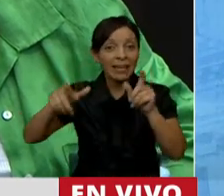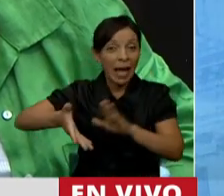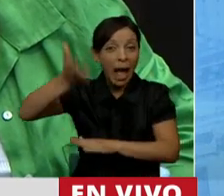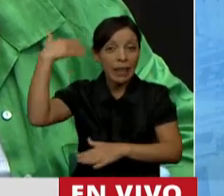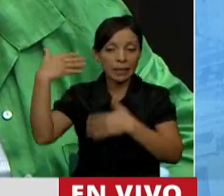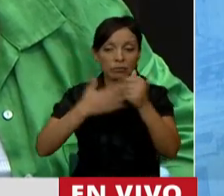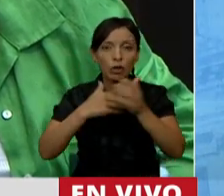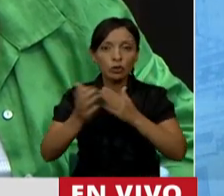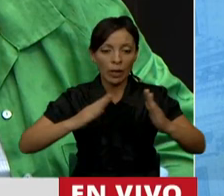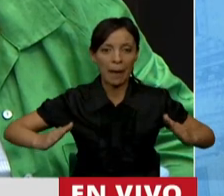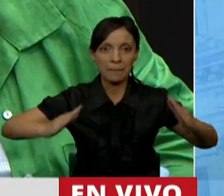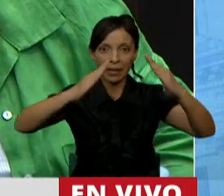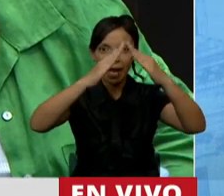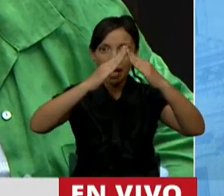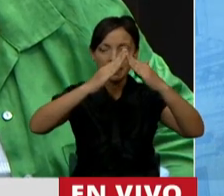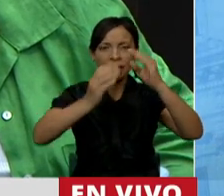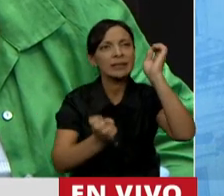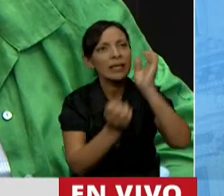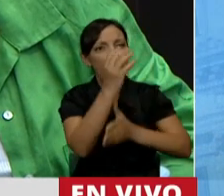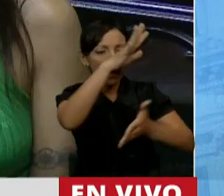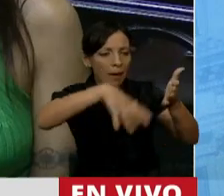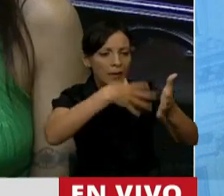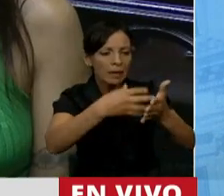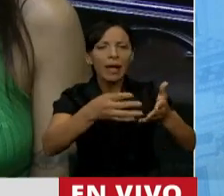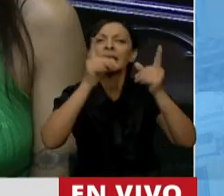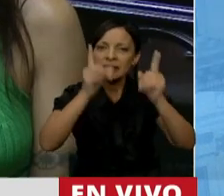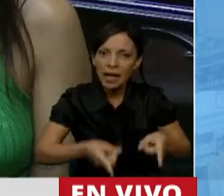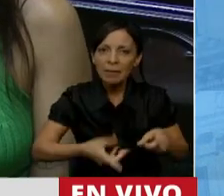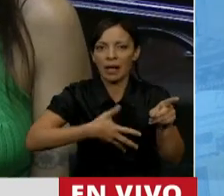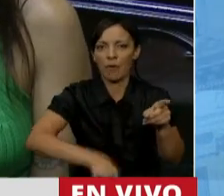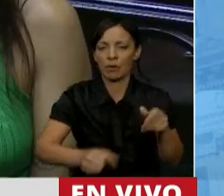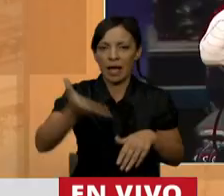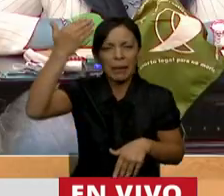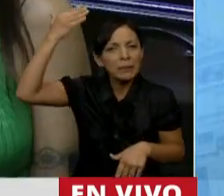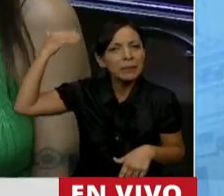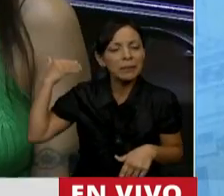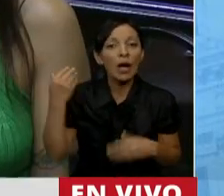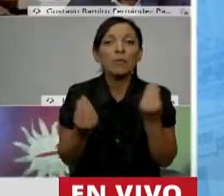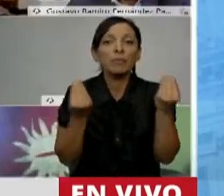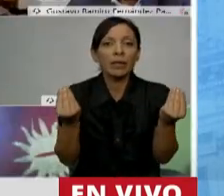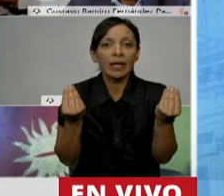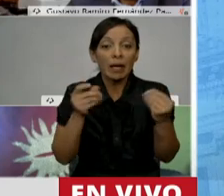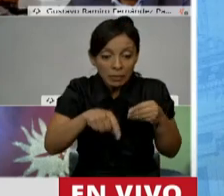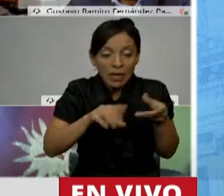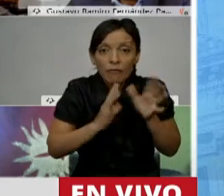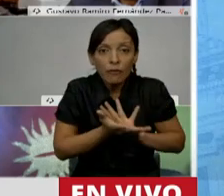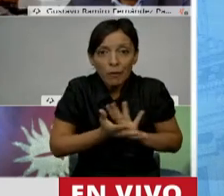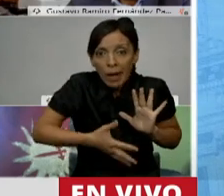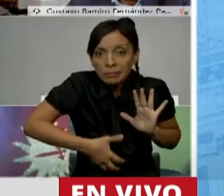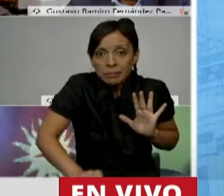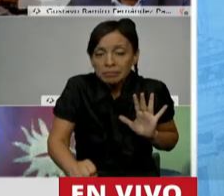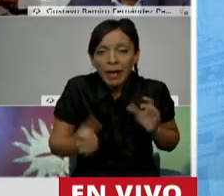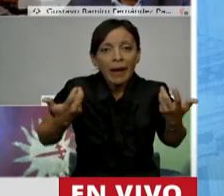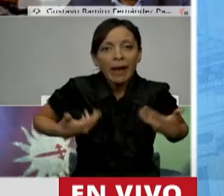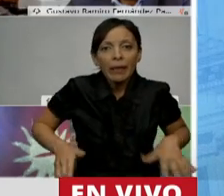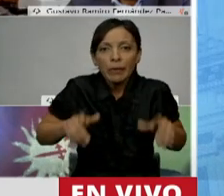pirámides, inventaba el calendario y también abortaba. ¿Y por qué? Porque no hay nada más intrínseco al